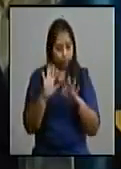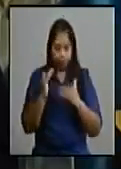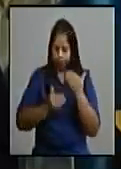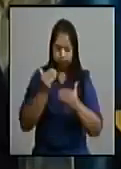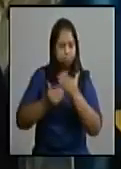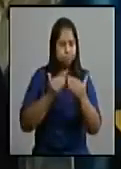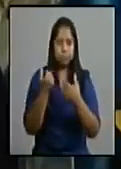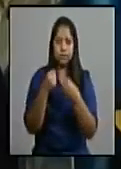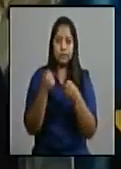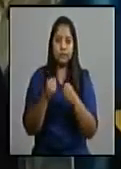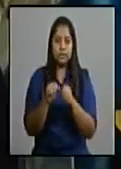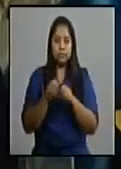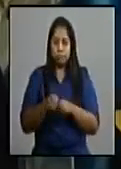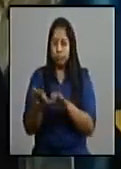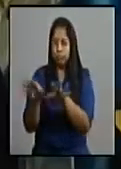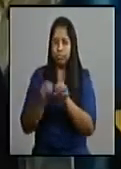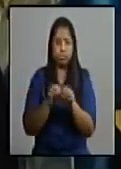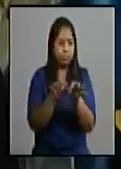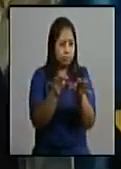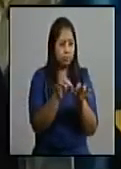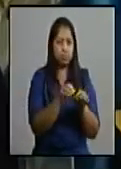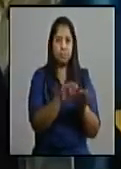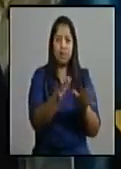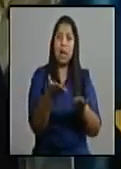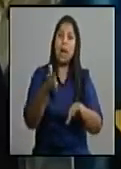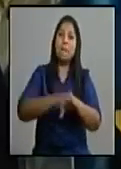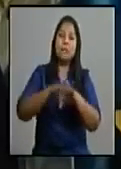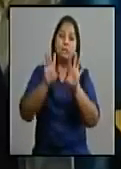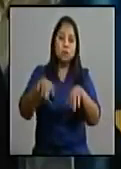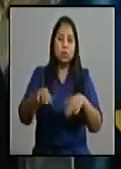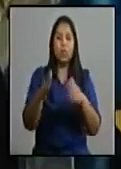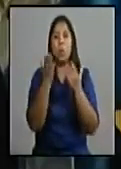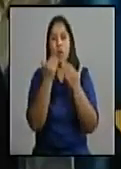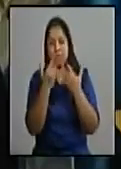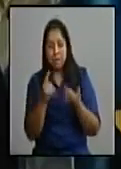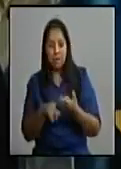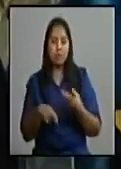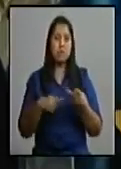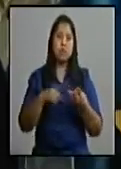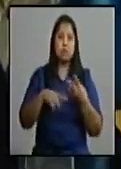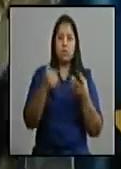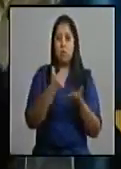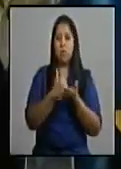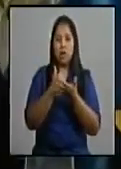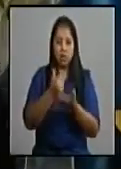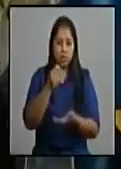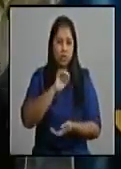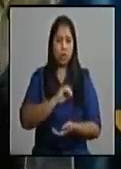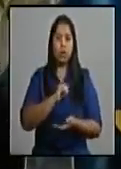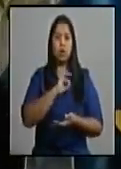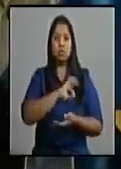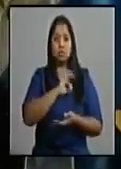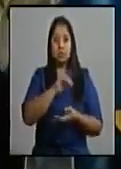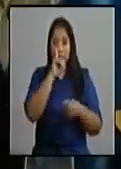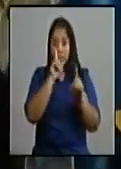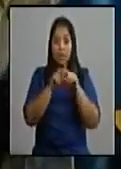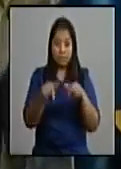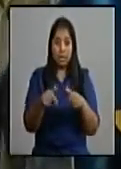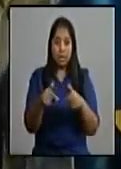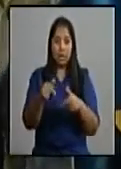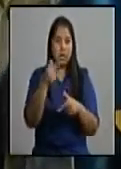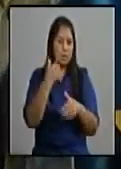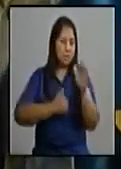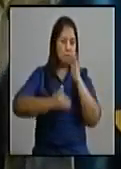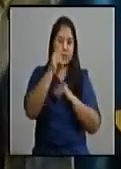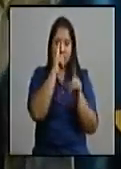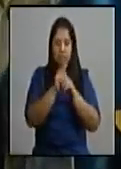y pudiendo llegar a más personas con alimentos, con asistencia social, pero sobre todo encabezando todo este aspecto